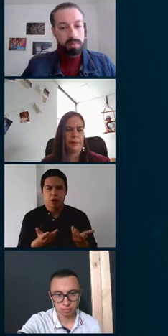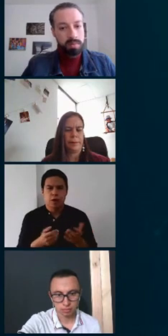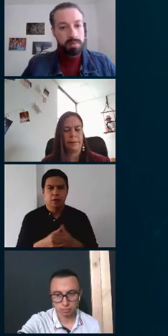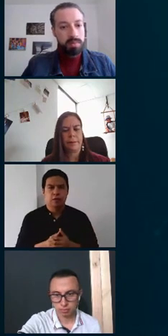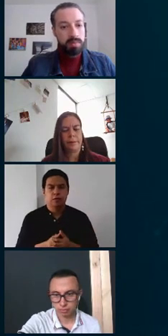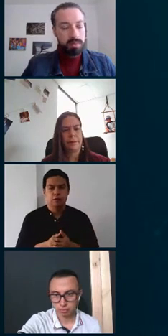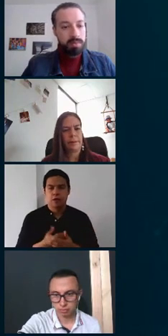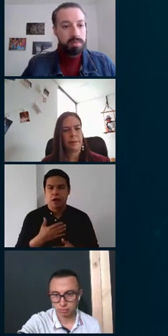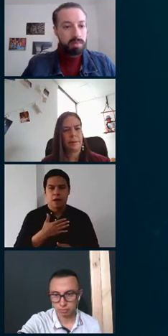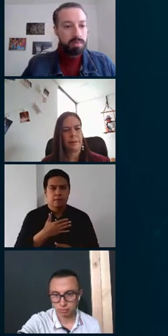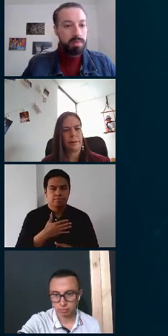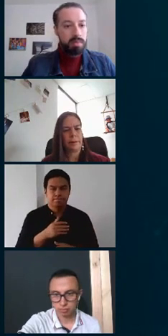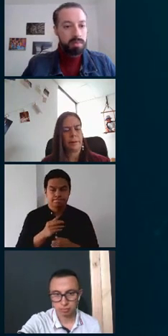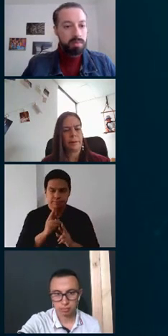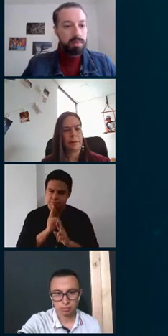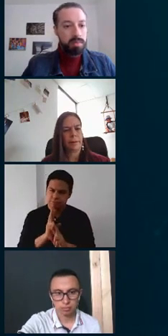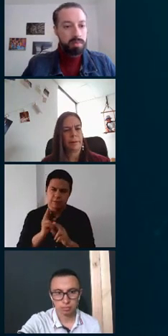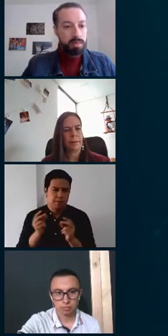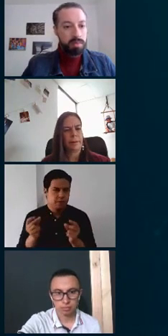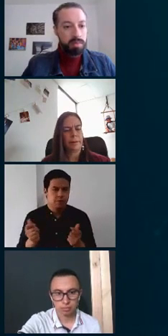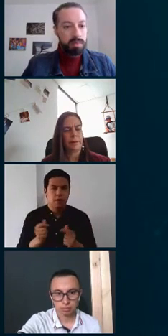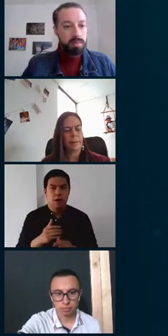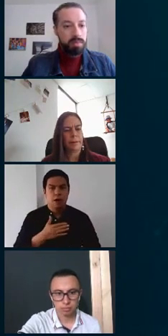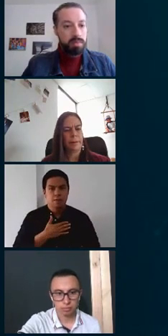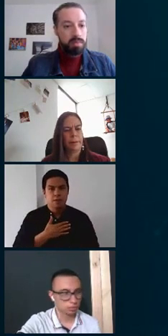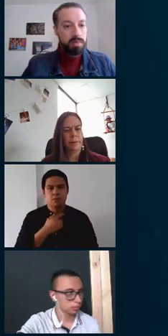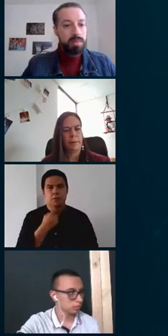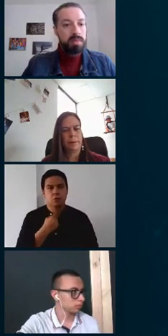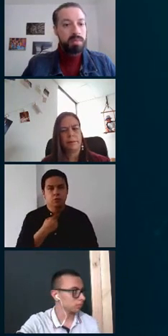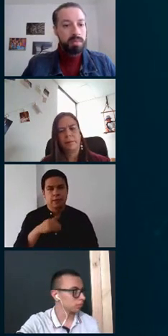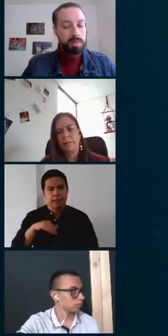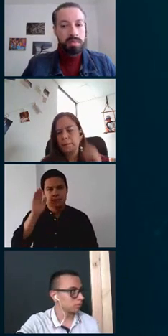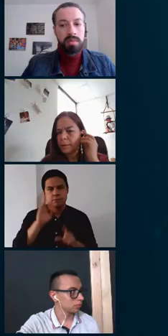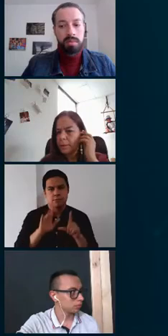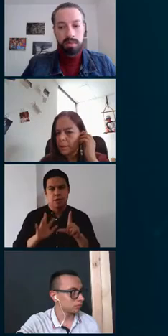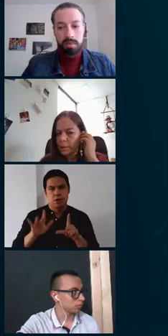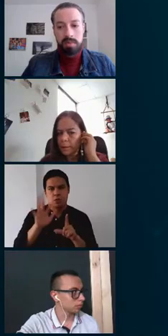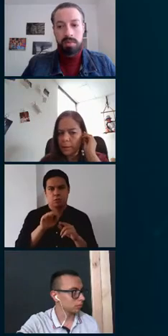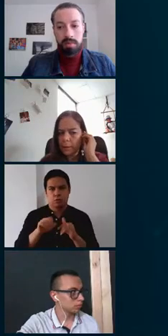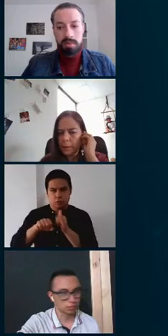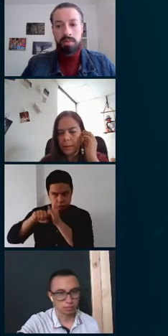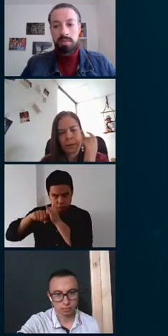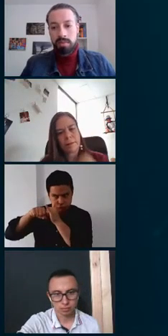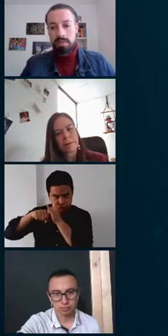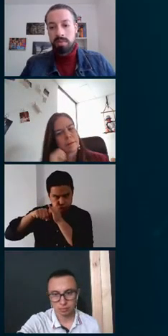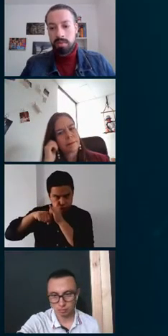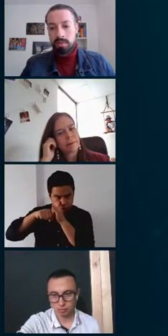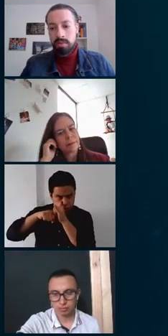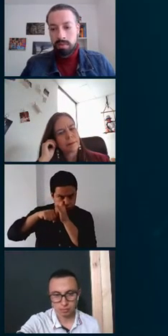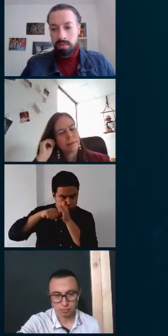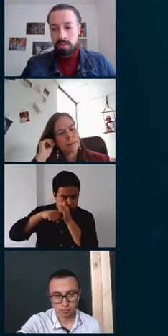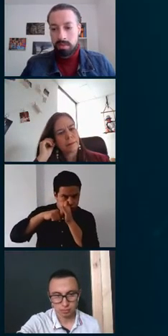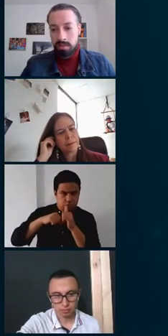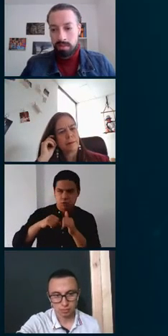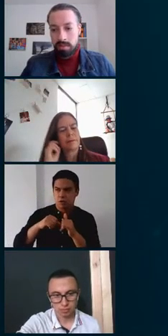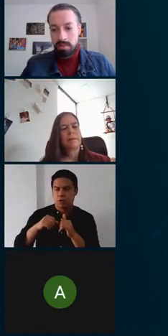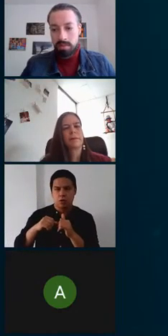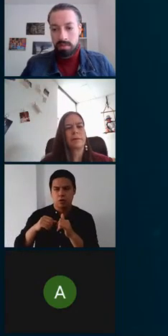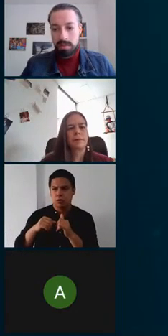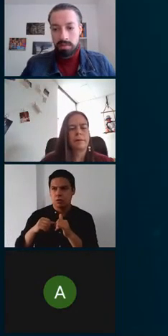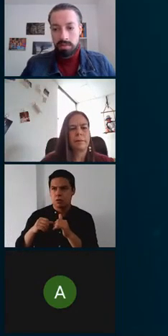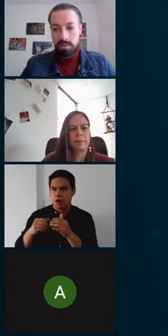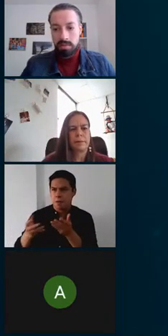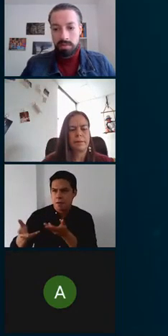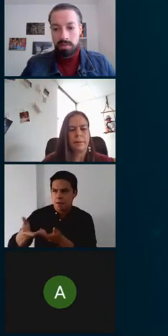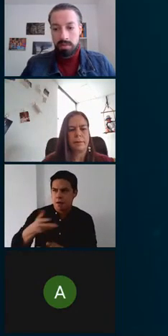me gusta mucho que si es en campo, sea una entrevista con video, porque puedes ver a la persona, gestos, lo que hace, cómo se mueve, y vas a tener